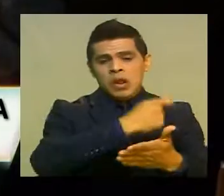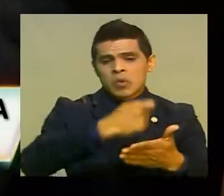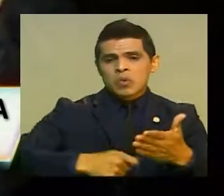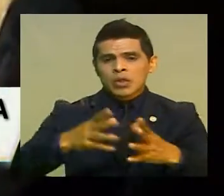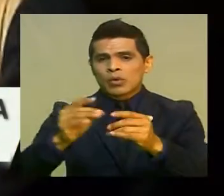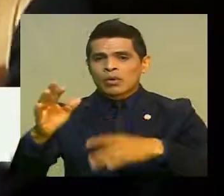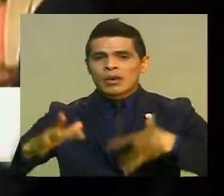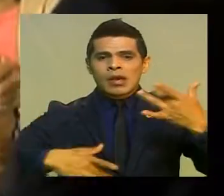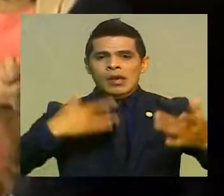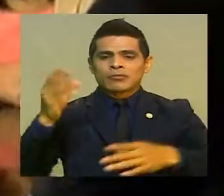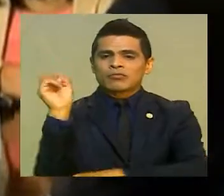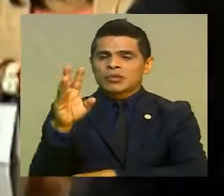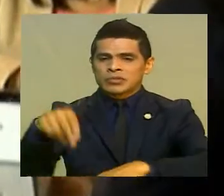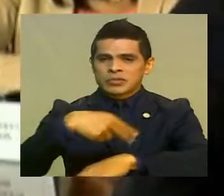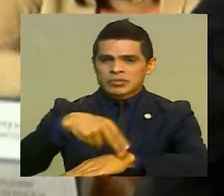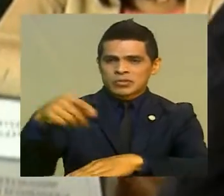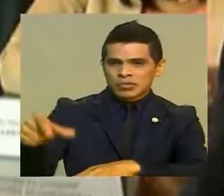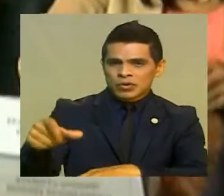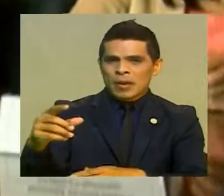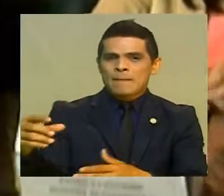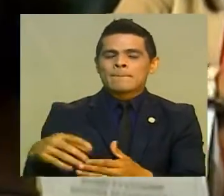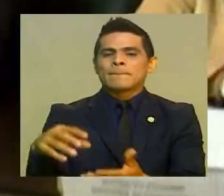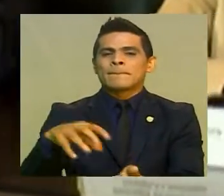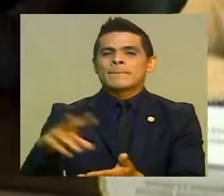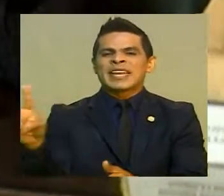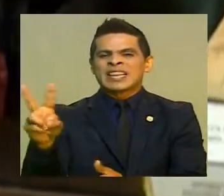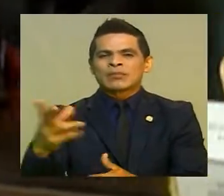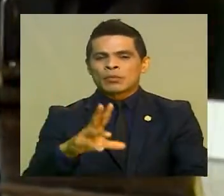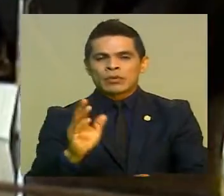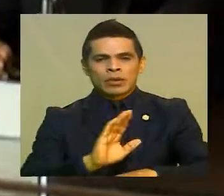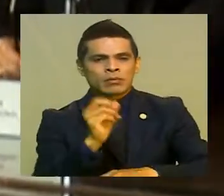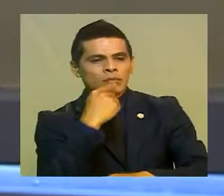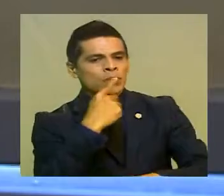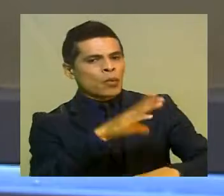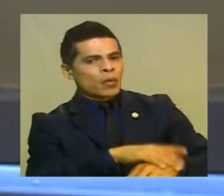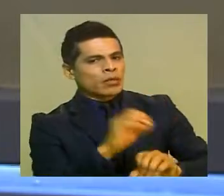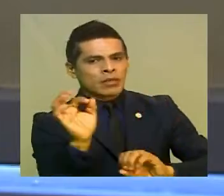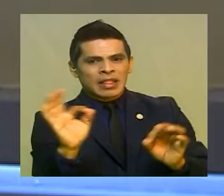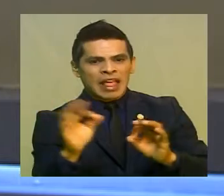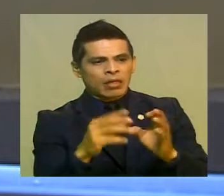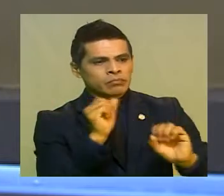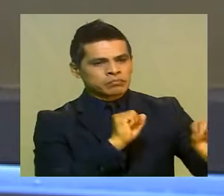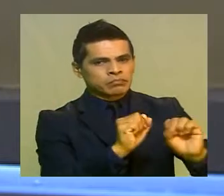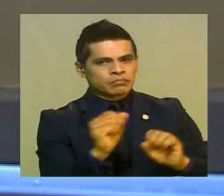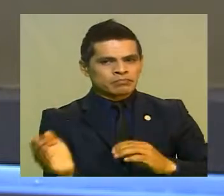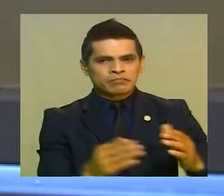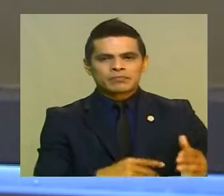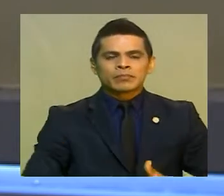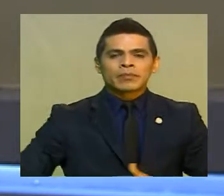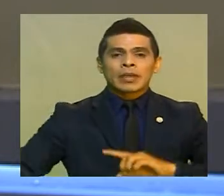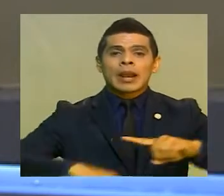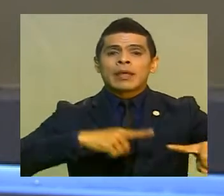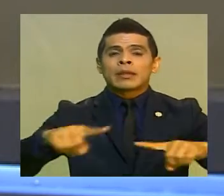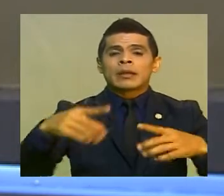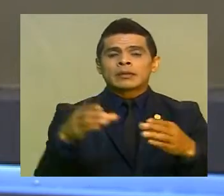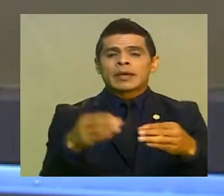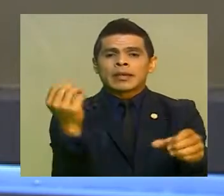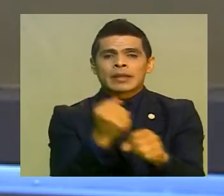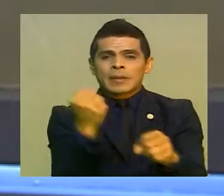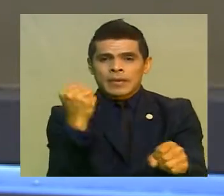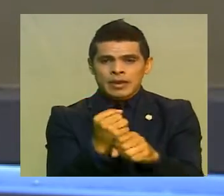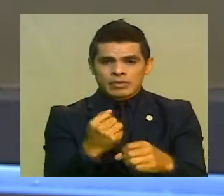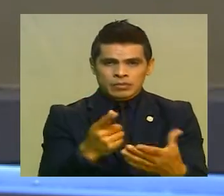actuaciones de la directiva del parlamento por estar en desacato y la dirigencia sindical de trabajadores